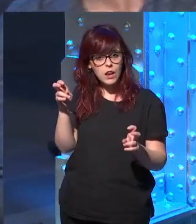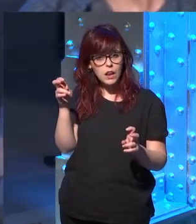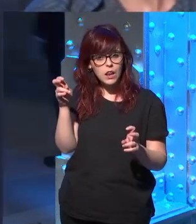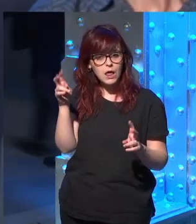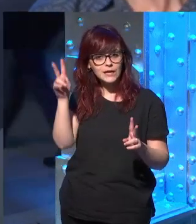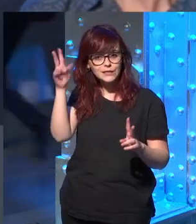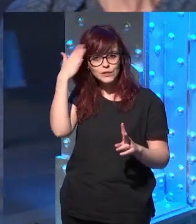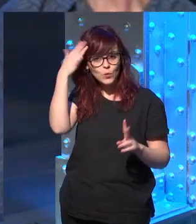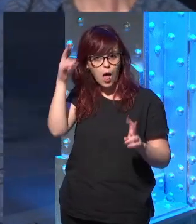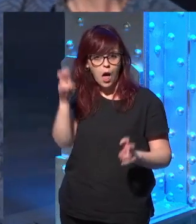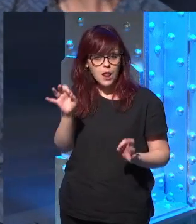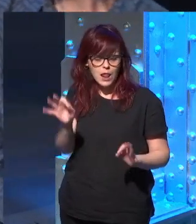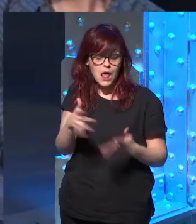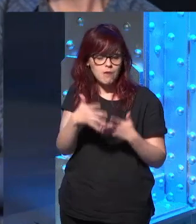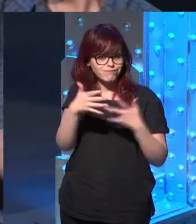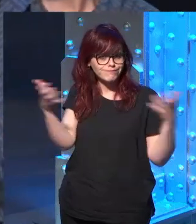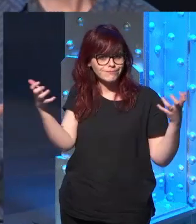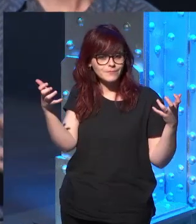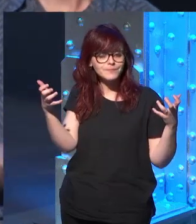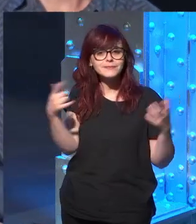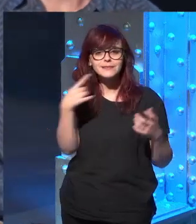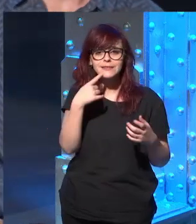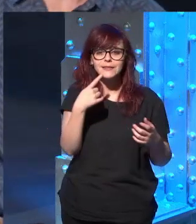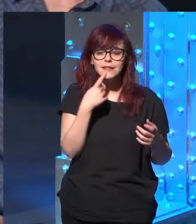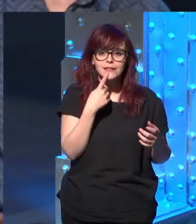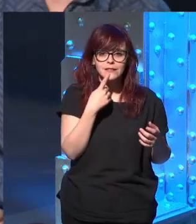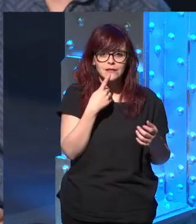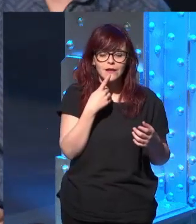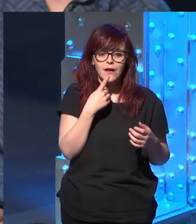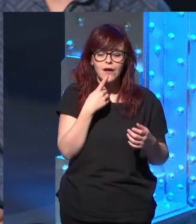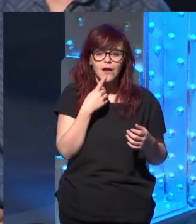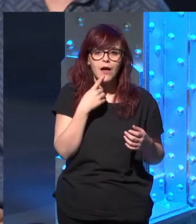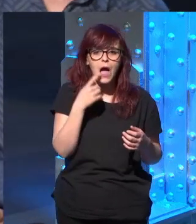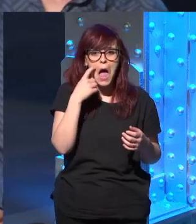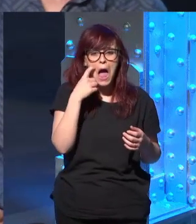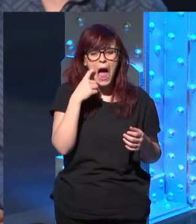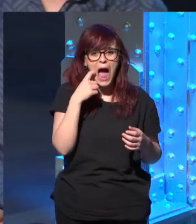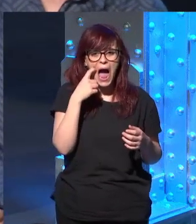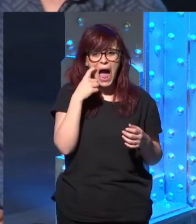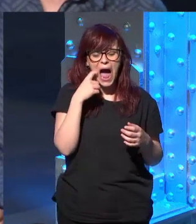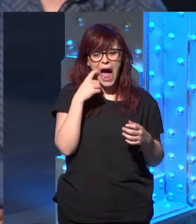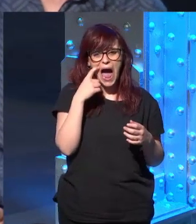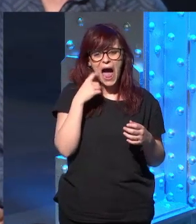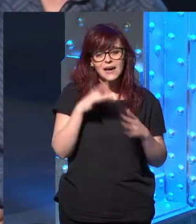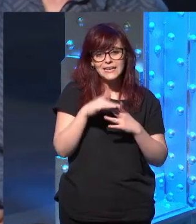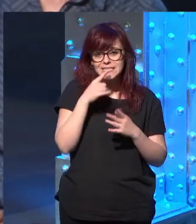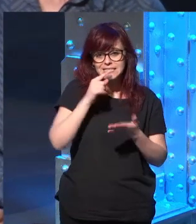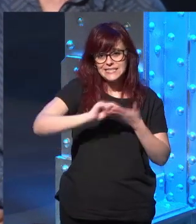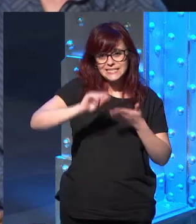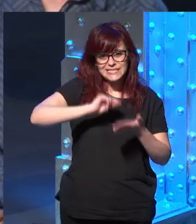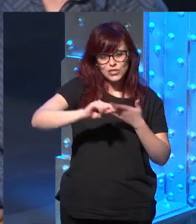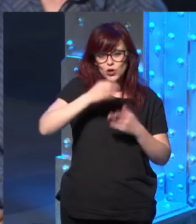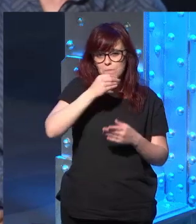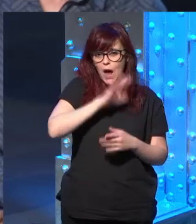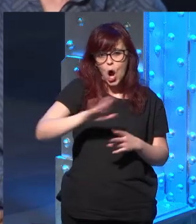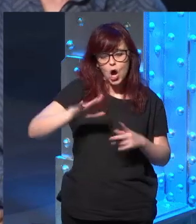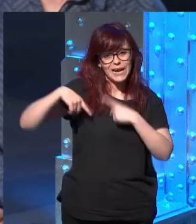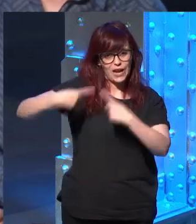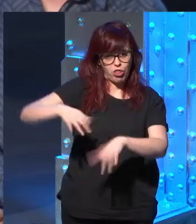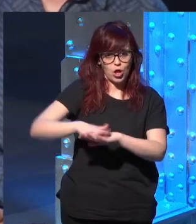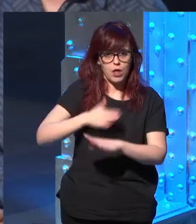titular. Sí, es verdad. Ahí decías que los mejores escritores de nuestra generación están